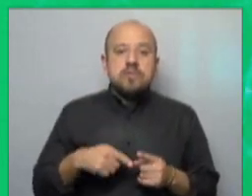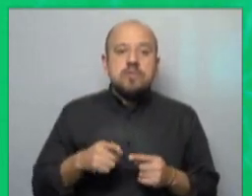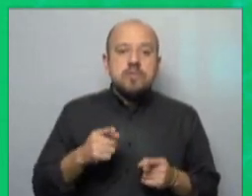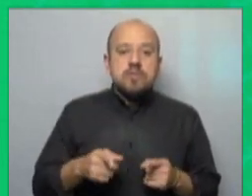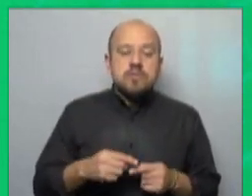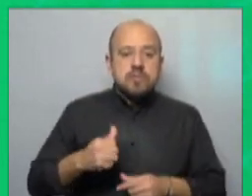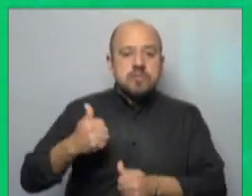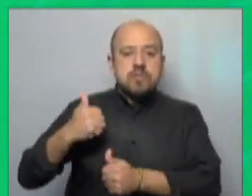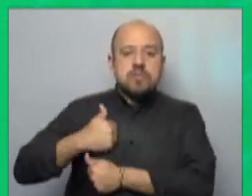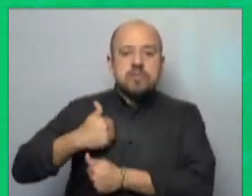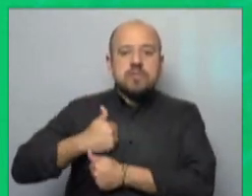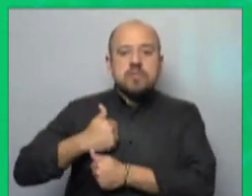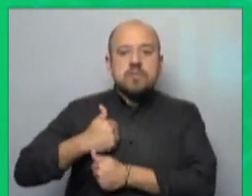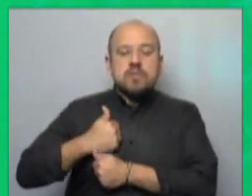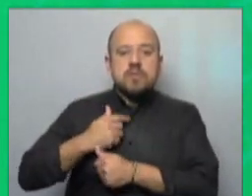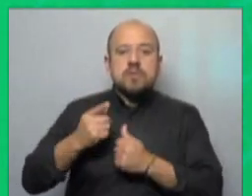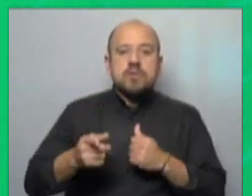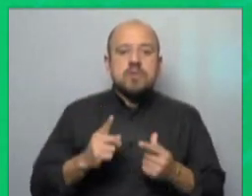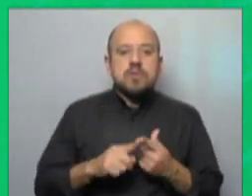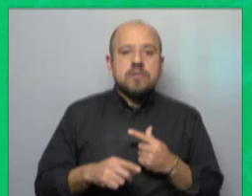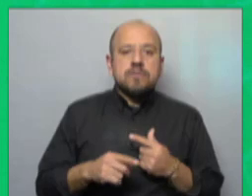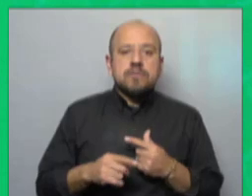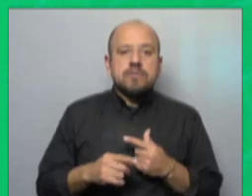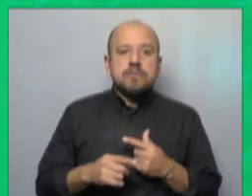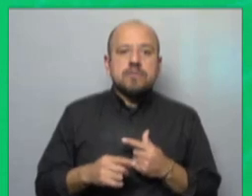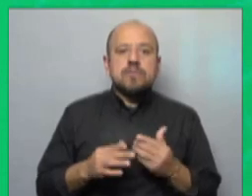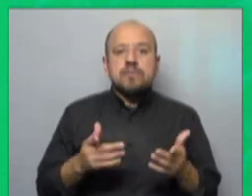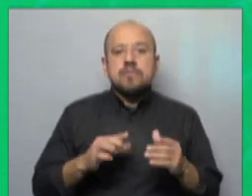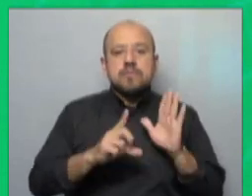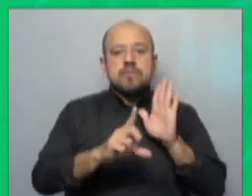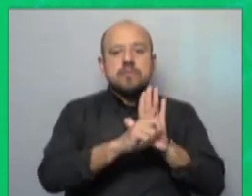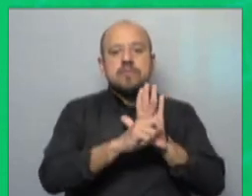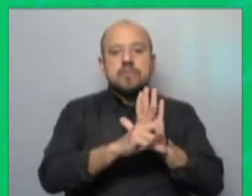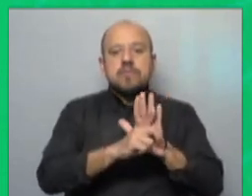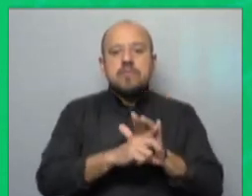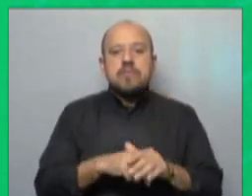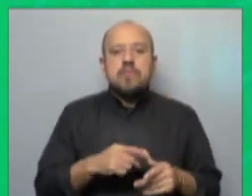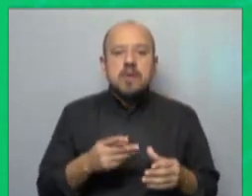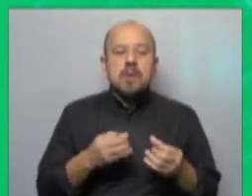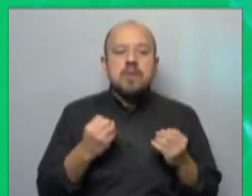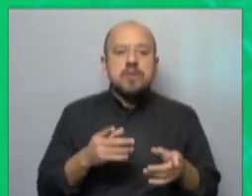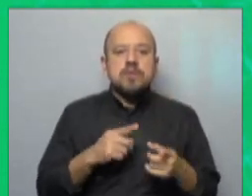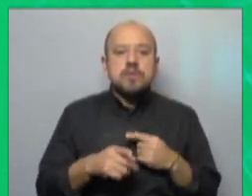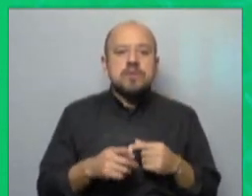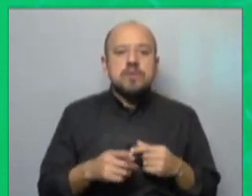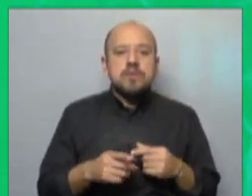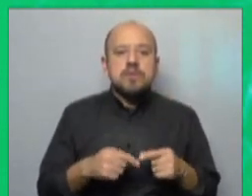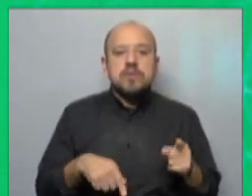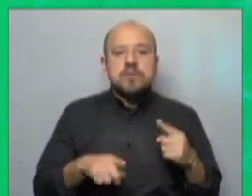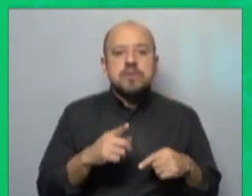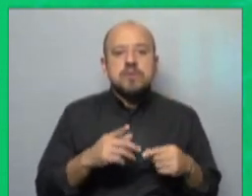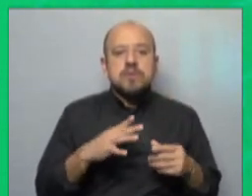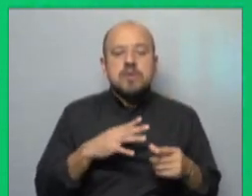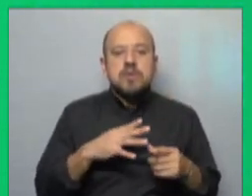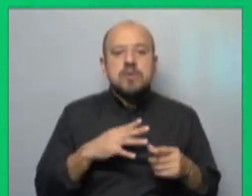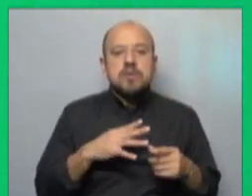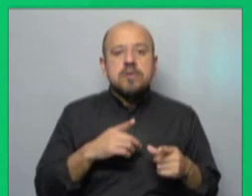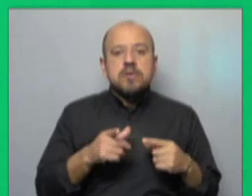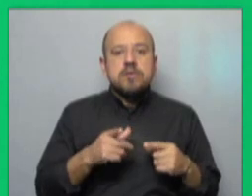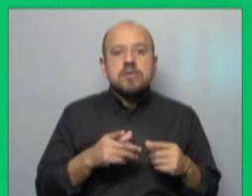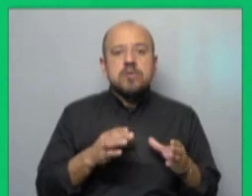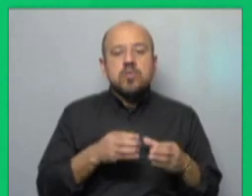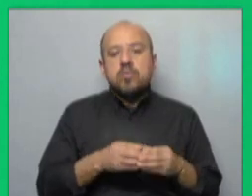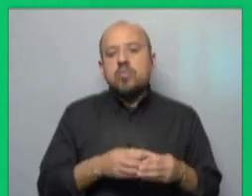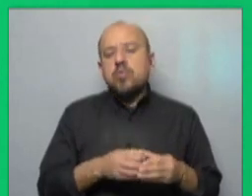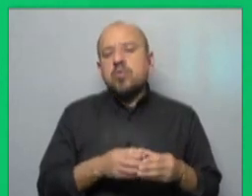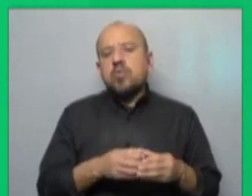cabildo abierto el frente amplio termina votando esa ley por lo tanto genera cierta fisura y cierto ruido en la coalición pero